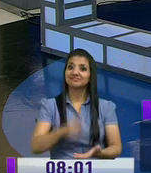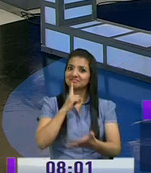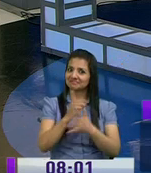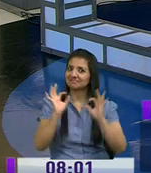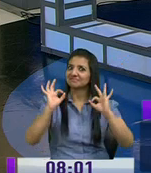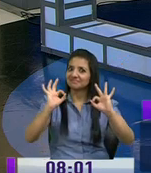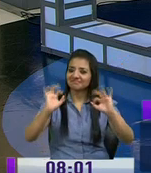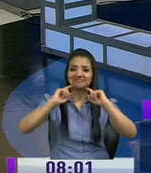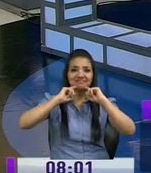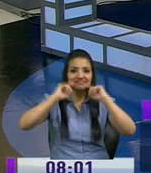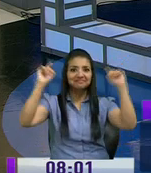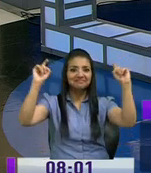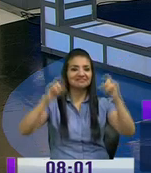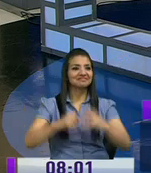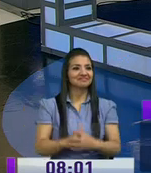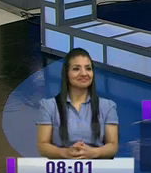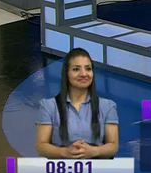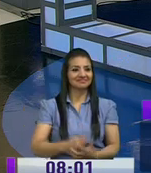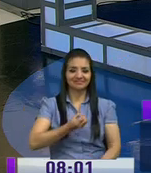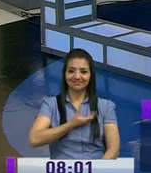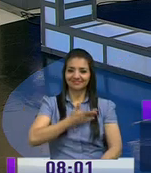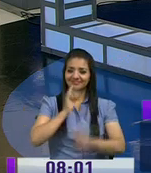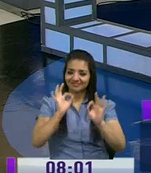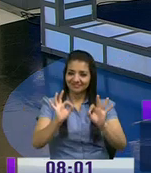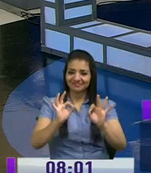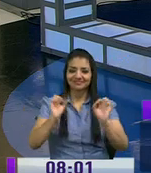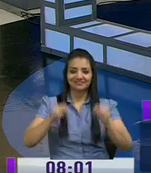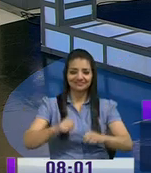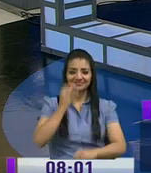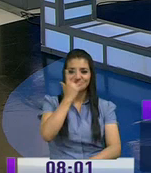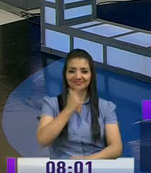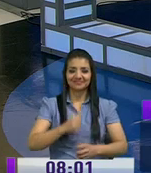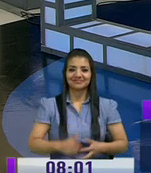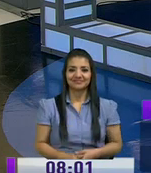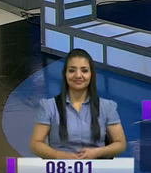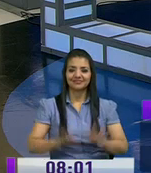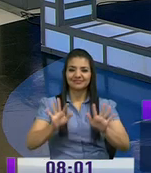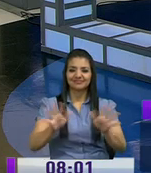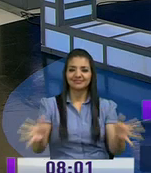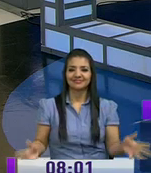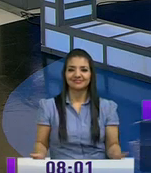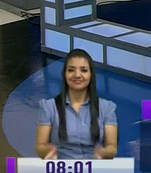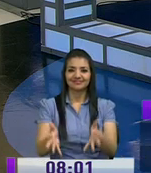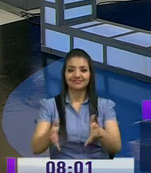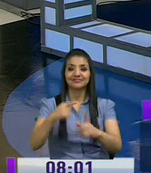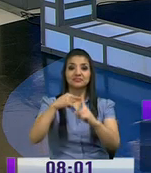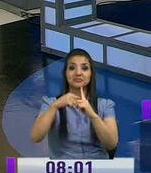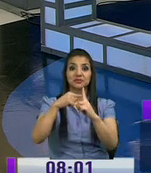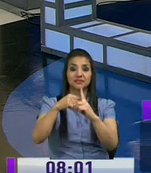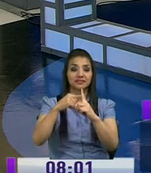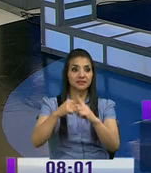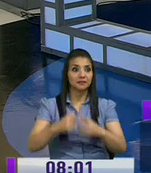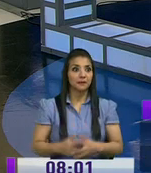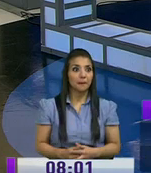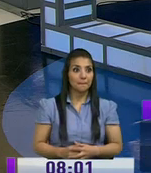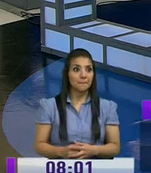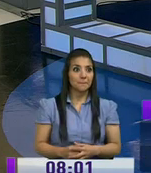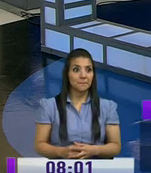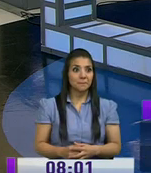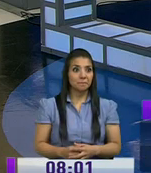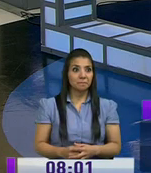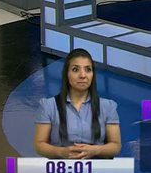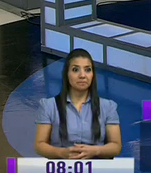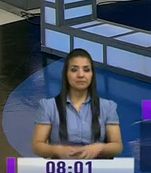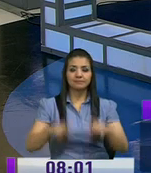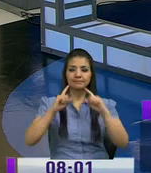que le salió para de injundia! Muy bien. Ese es el ánimo positivo. Eso. Ahí cuando entra el grito, ¿no? Así de,